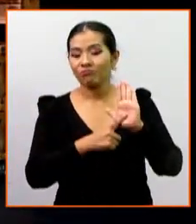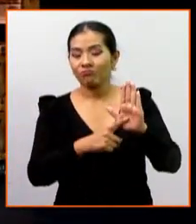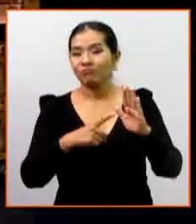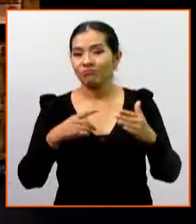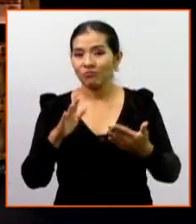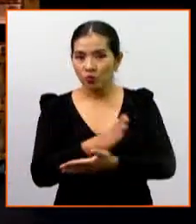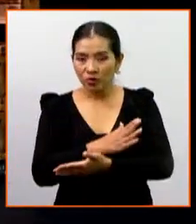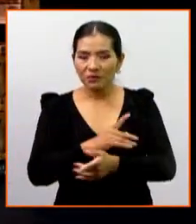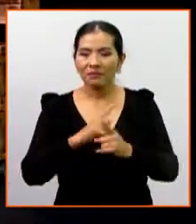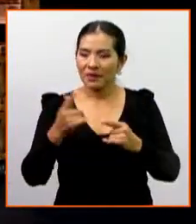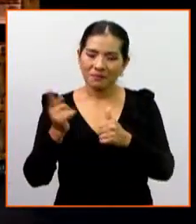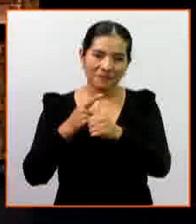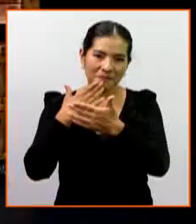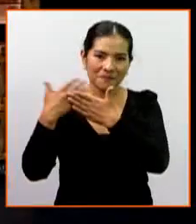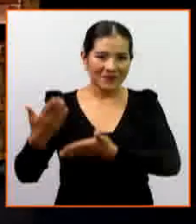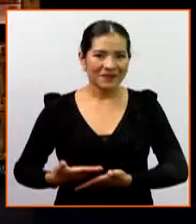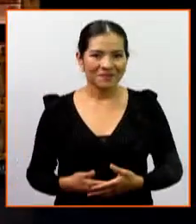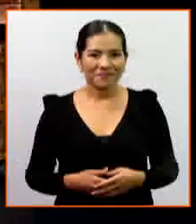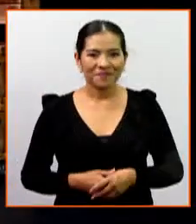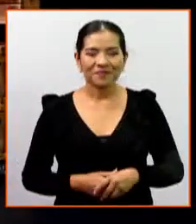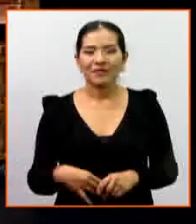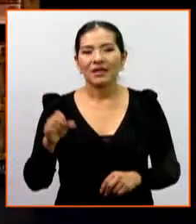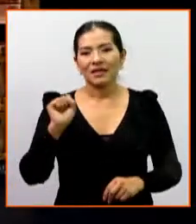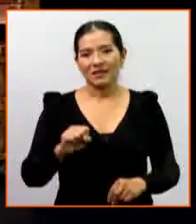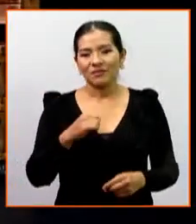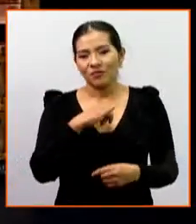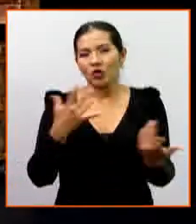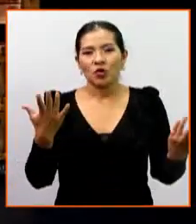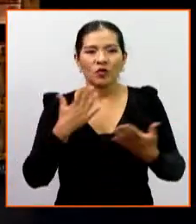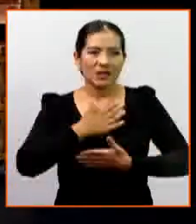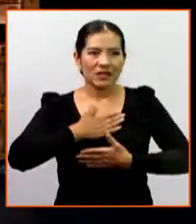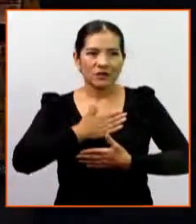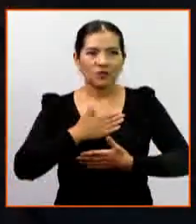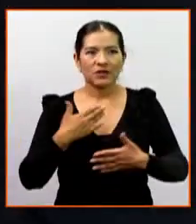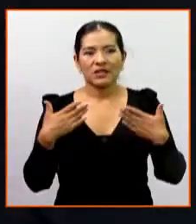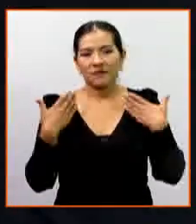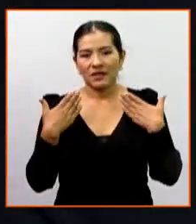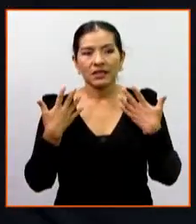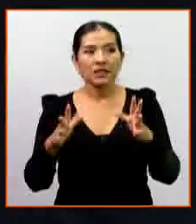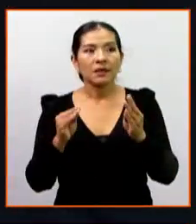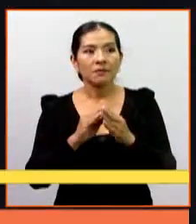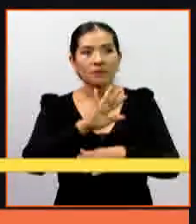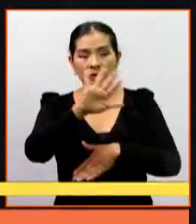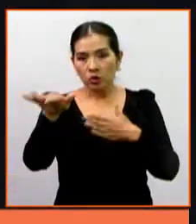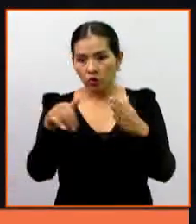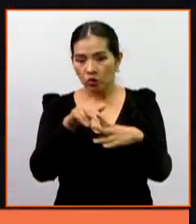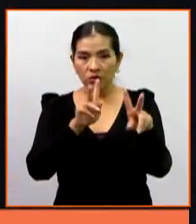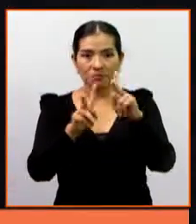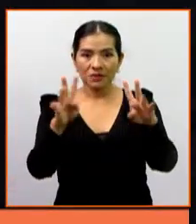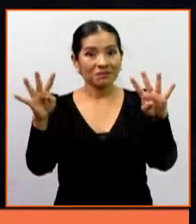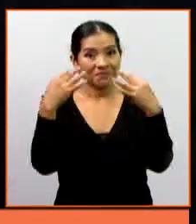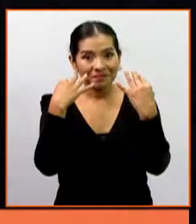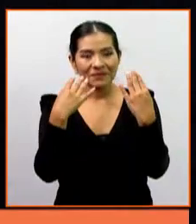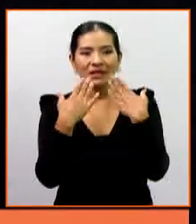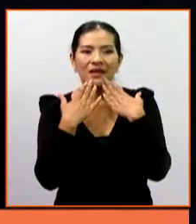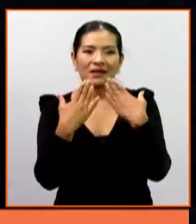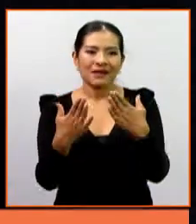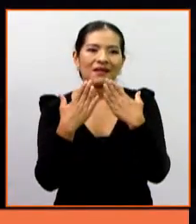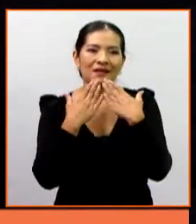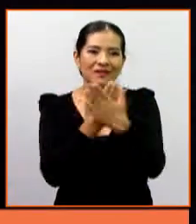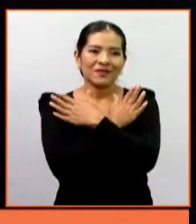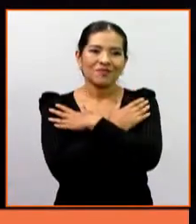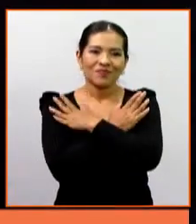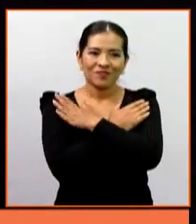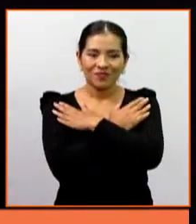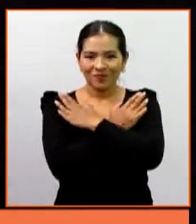antes, bienvenido. ¿Qué tal? ¿Cómo estás? Para mí es el placer. Un saludo muy grande a toda la gente que está sintonizándonos en este momento. Y